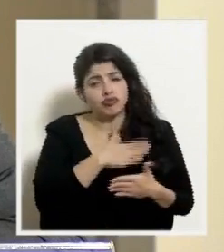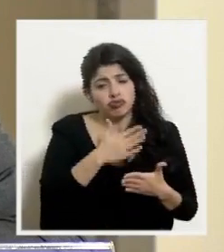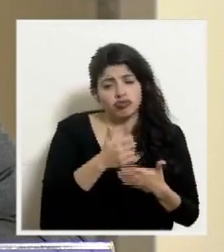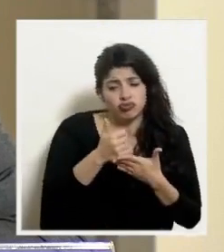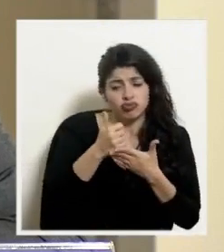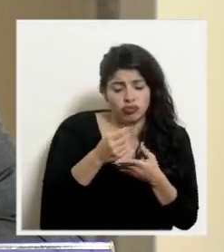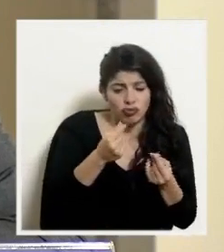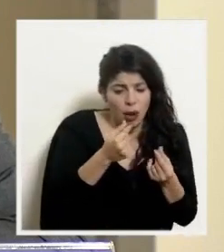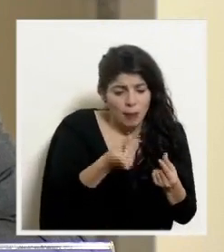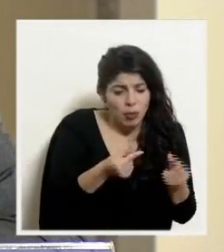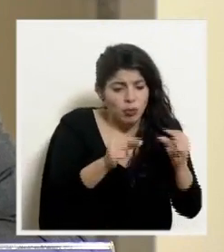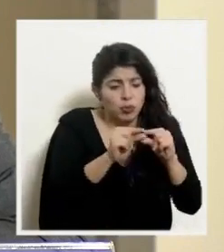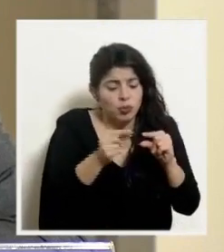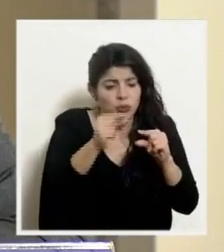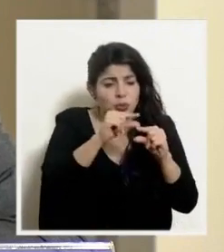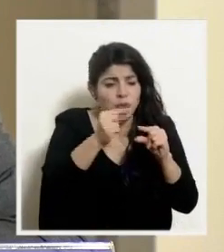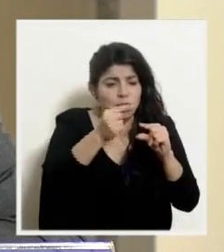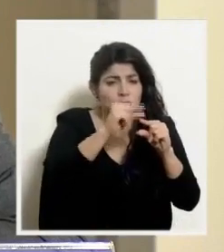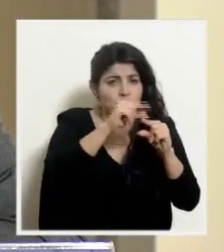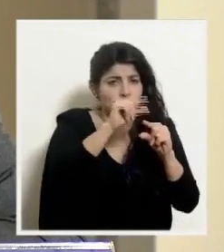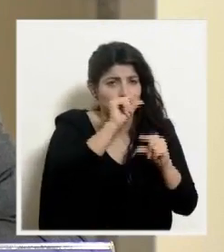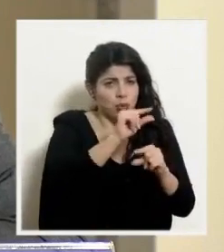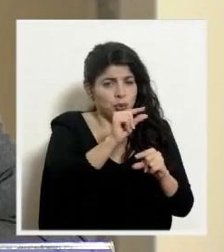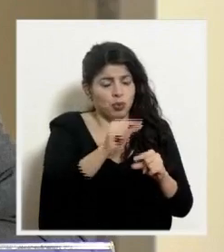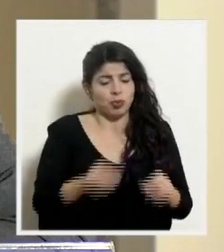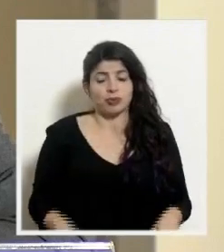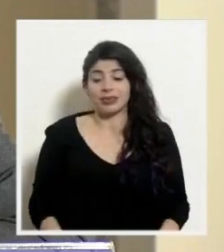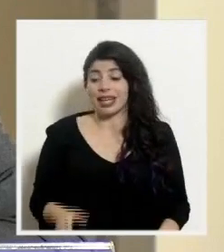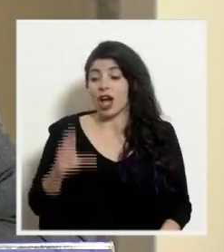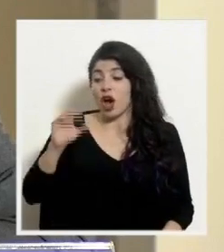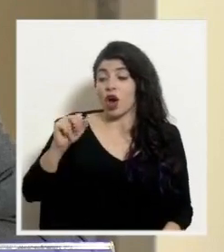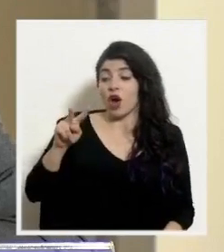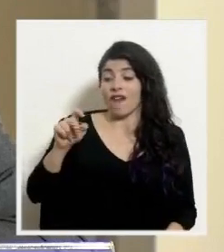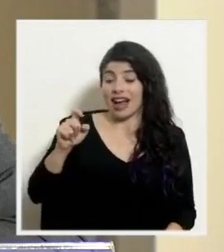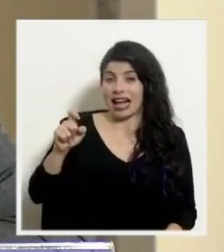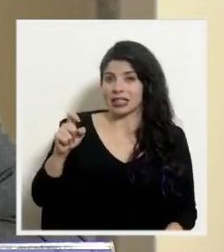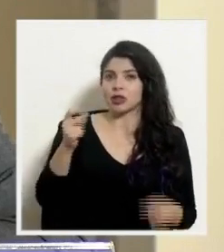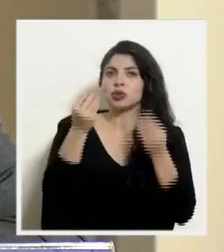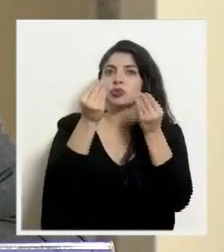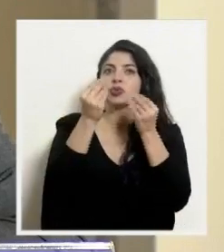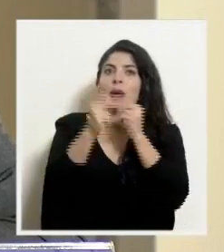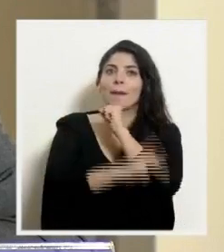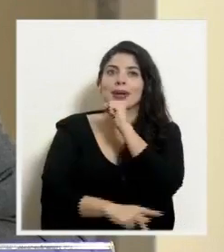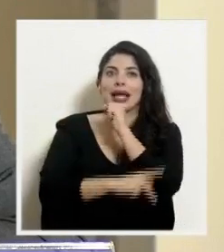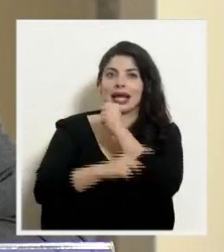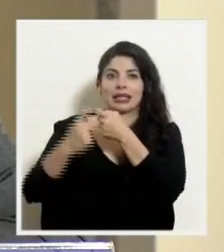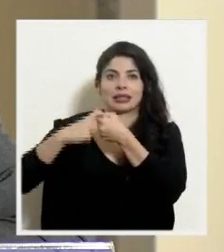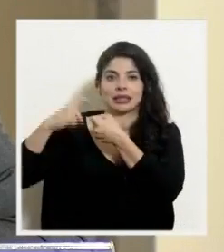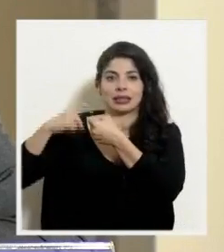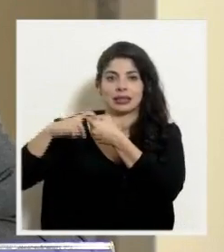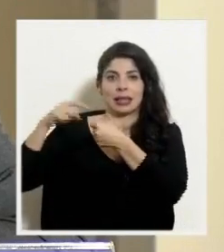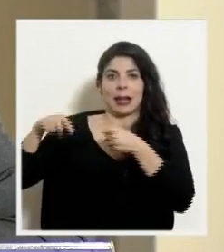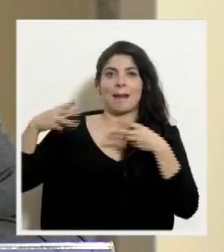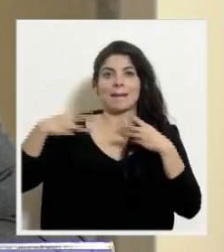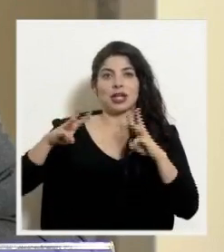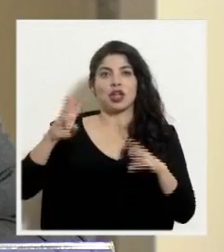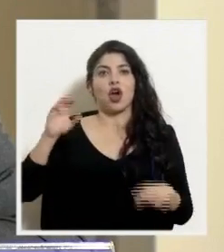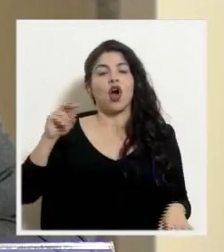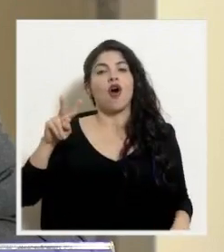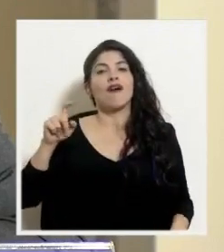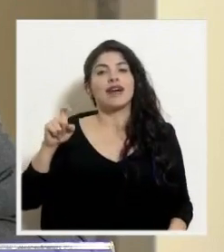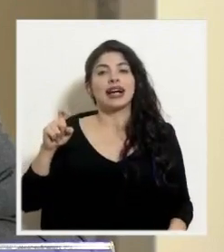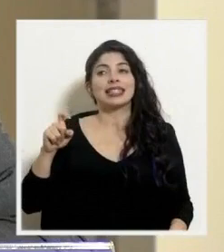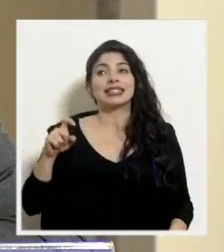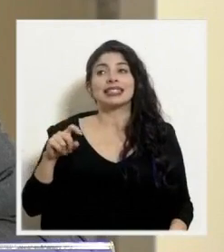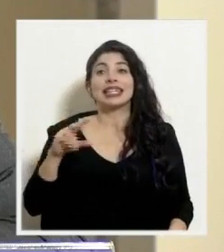de aceleración. Y con COVAX, recordemos que es un mecanismo multilateral, muchísimos países están optando por el mecanismo COVAX,